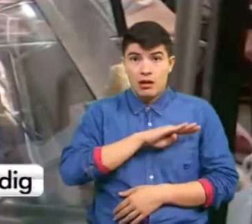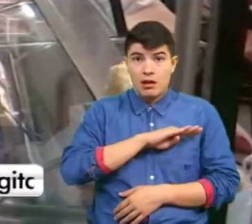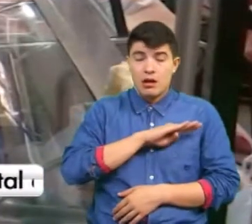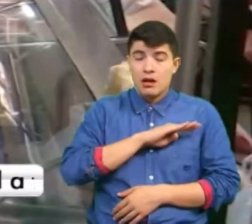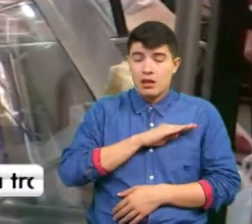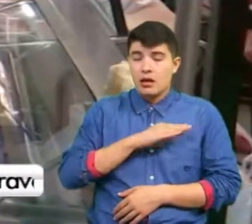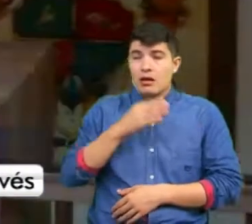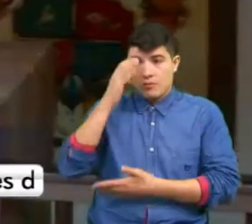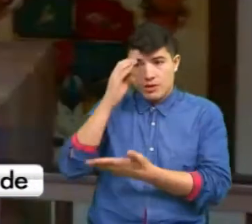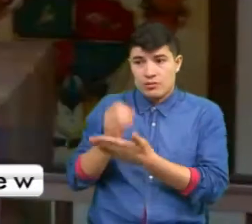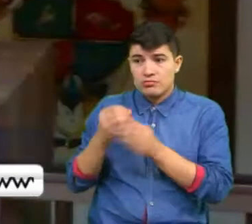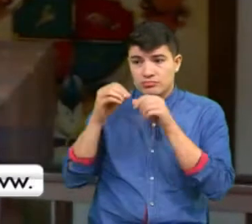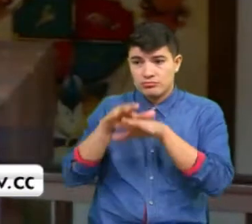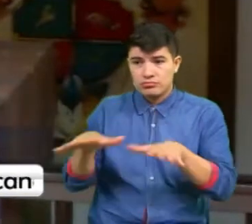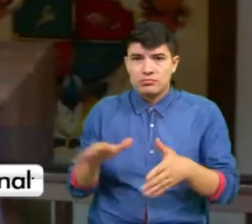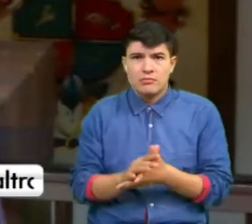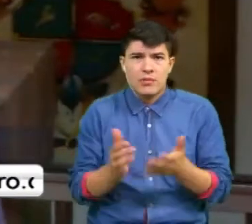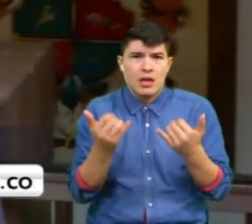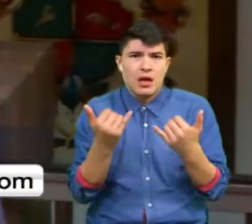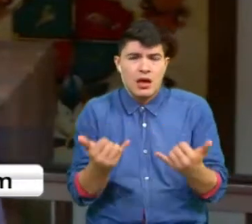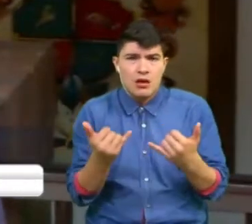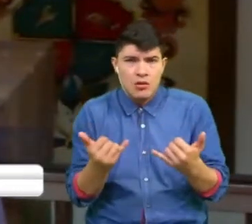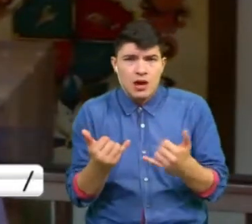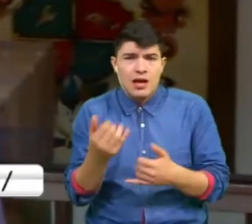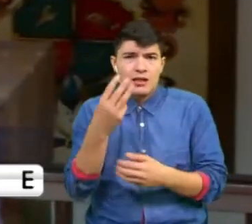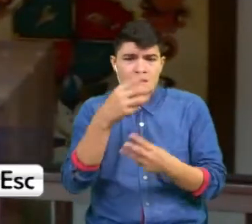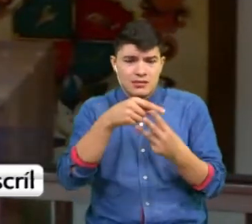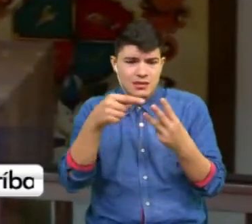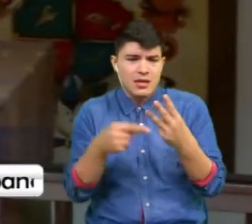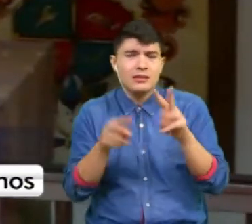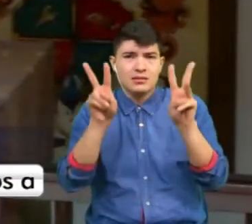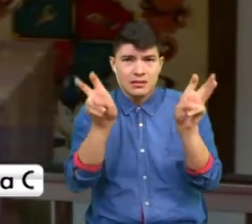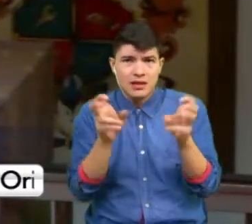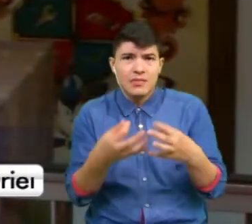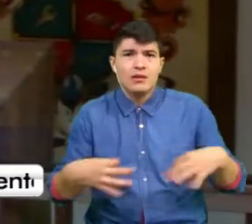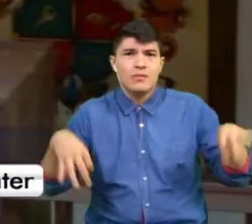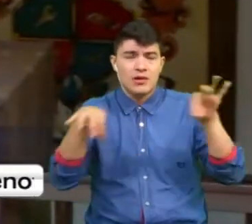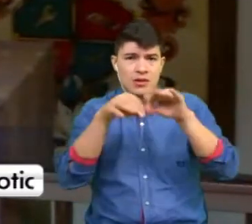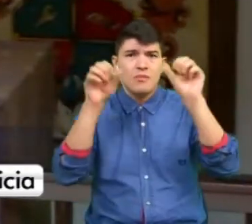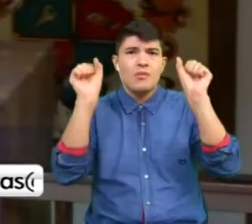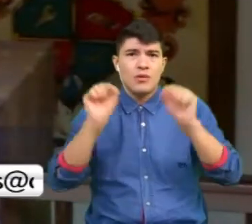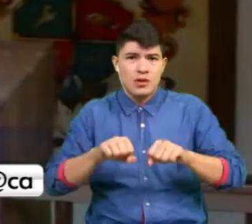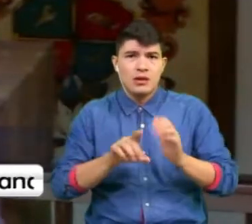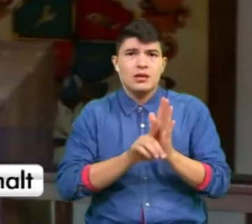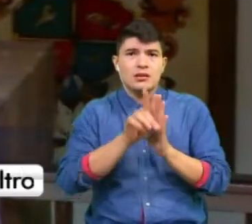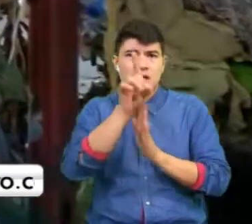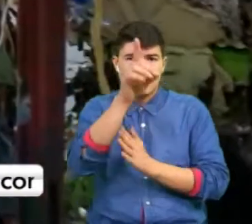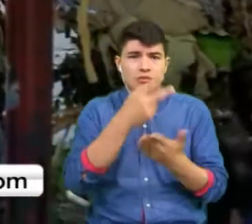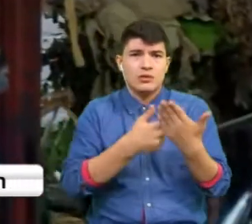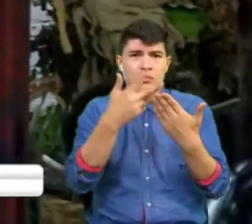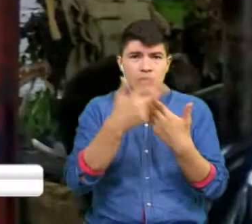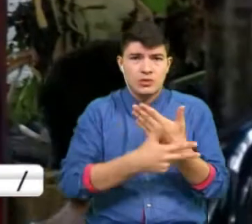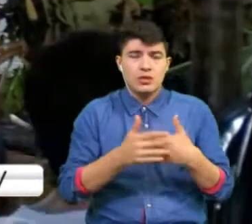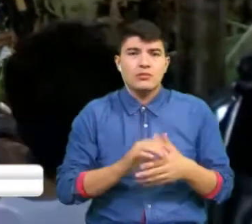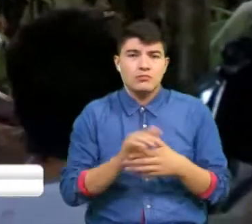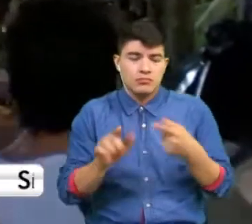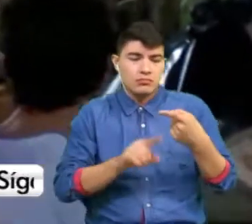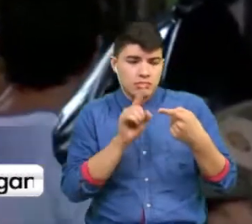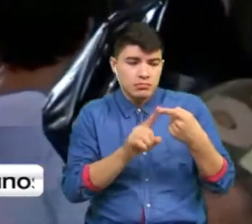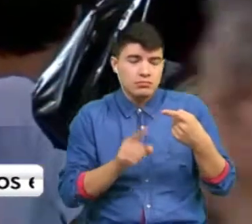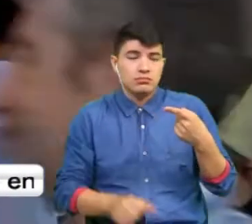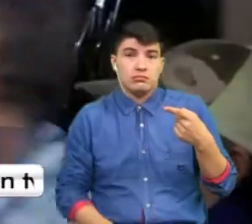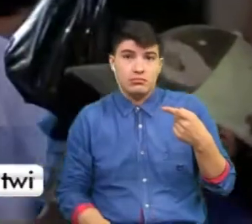un mensaje directo. Esa obra tiene que tener tres factores importantes para poder llevar a cabo, realizar este proyecto. Primero,